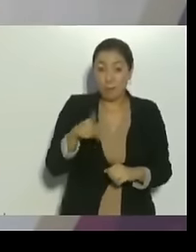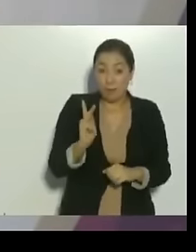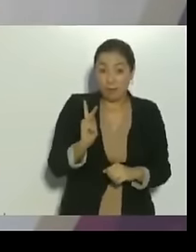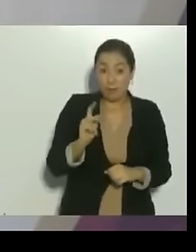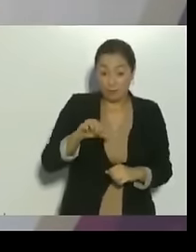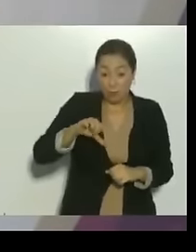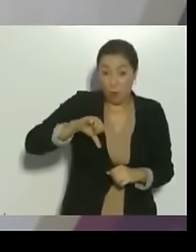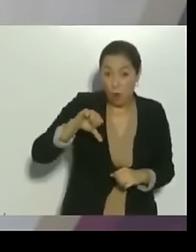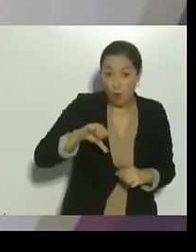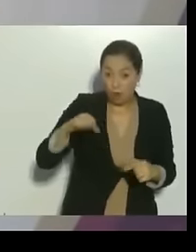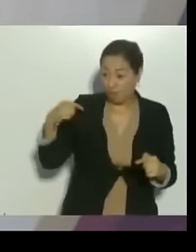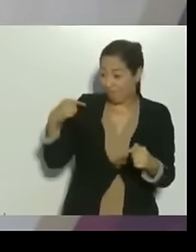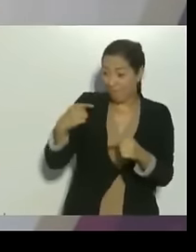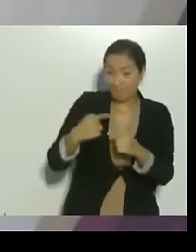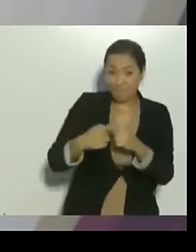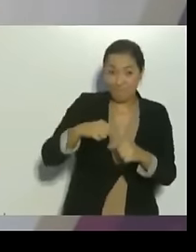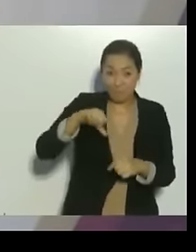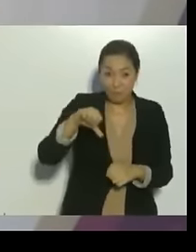siguen obnubilados